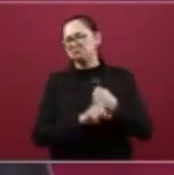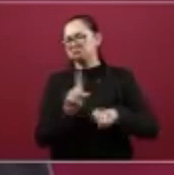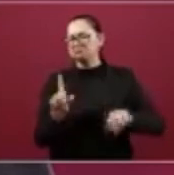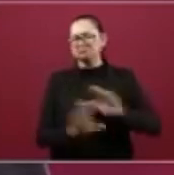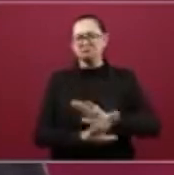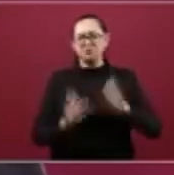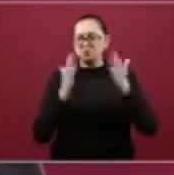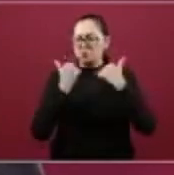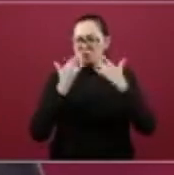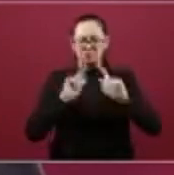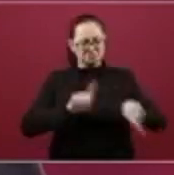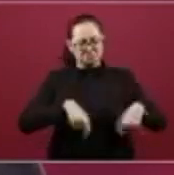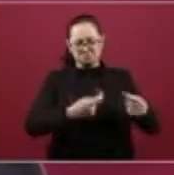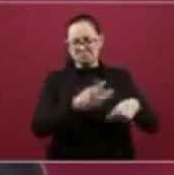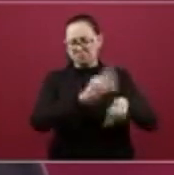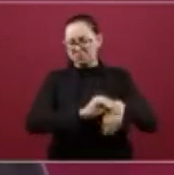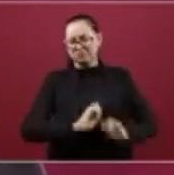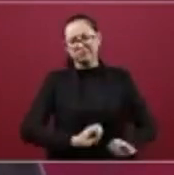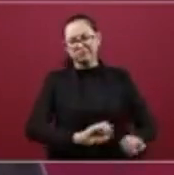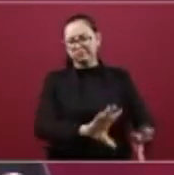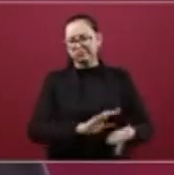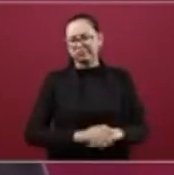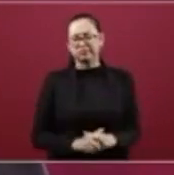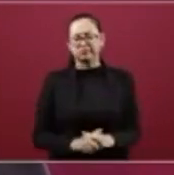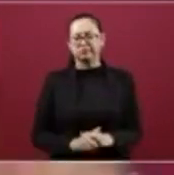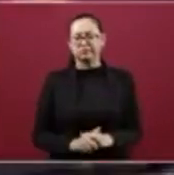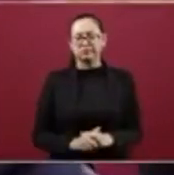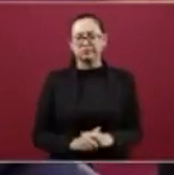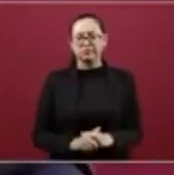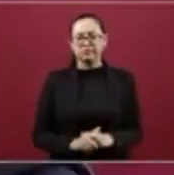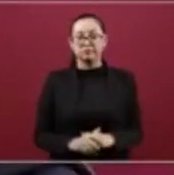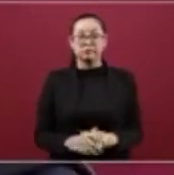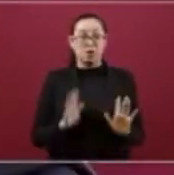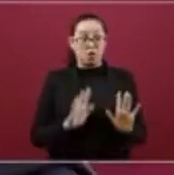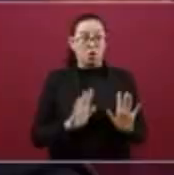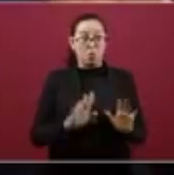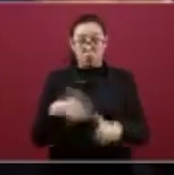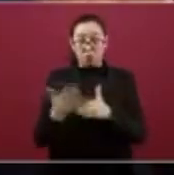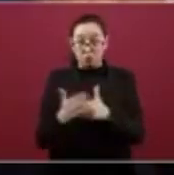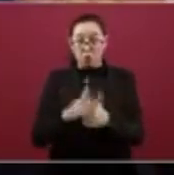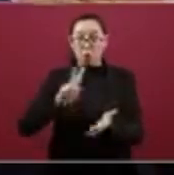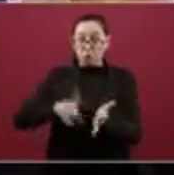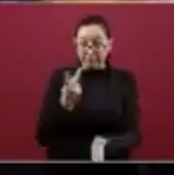con las concesiones. Nada más que ya no vamos a dar más,